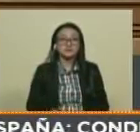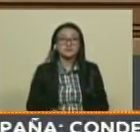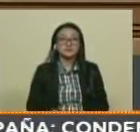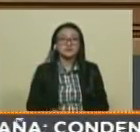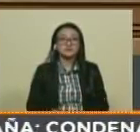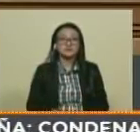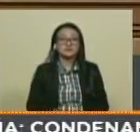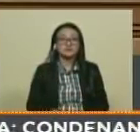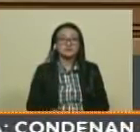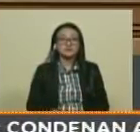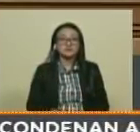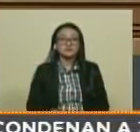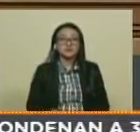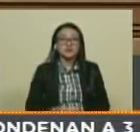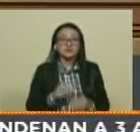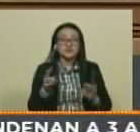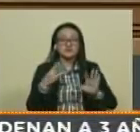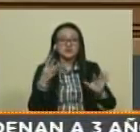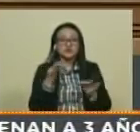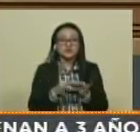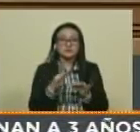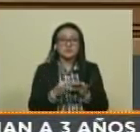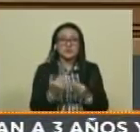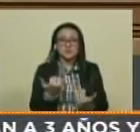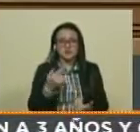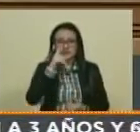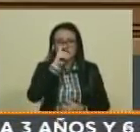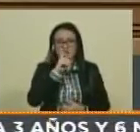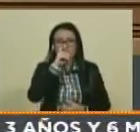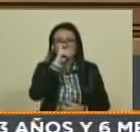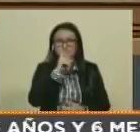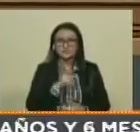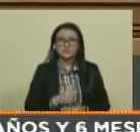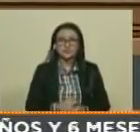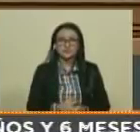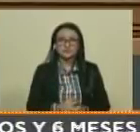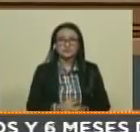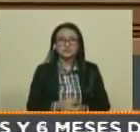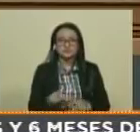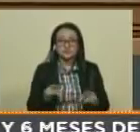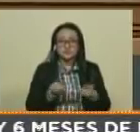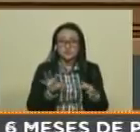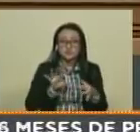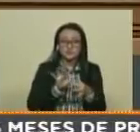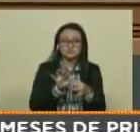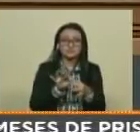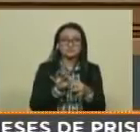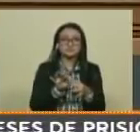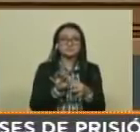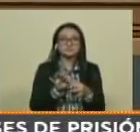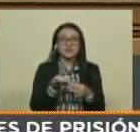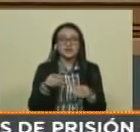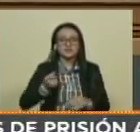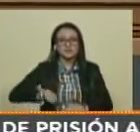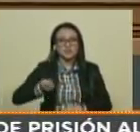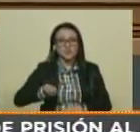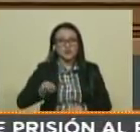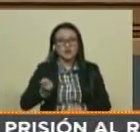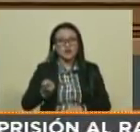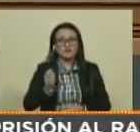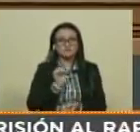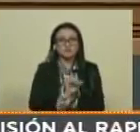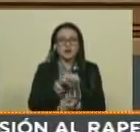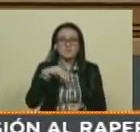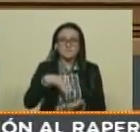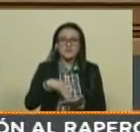en 18 de septiembre de este año, quien coordinadamente con los tribunales penales de